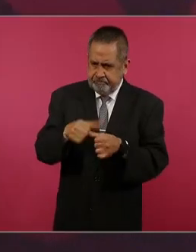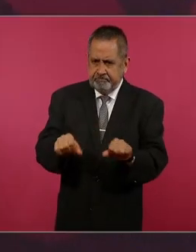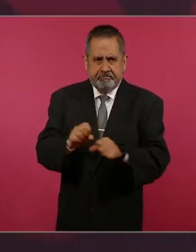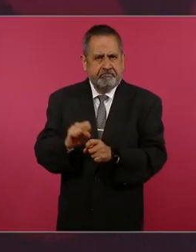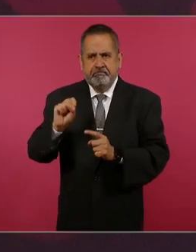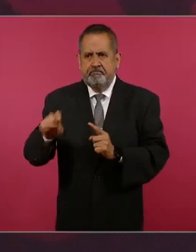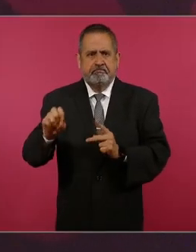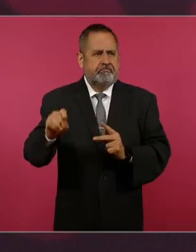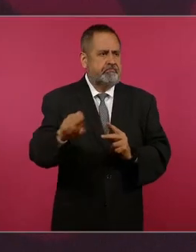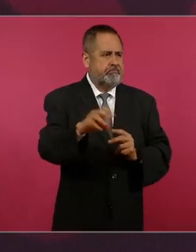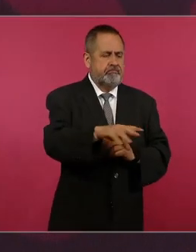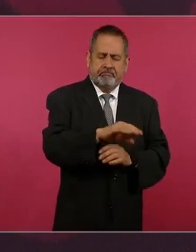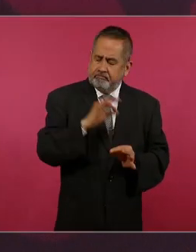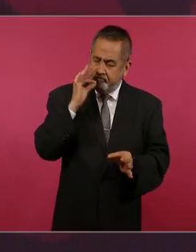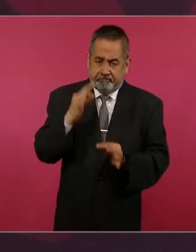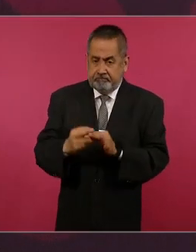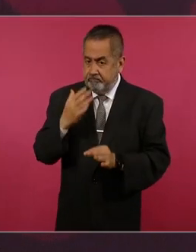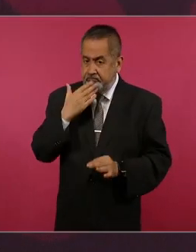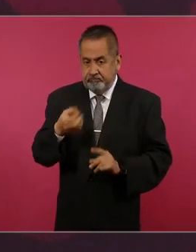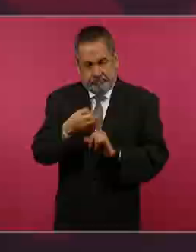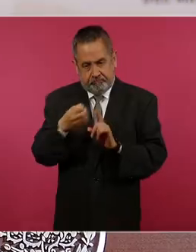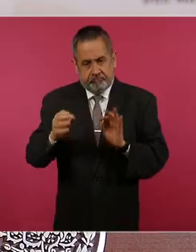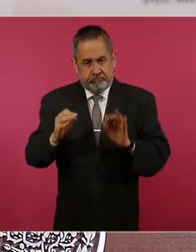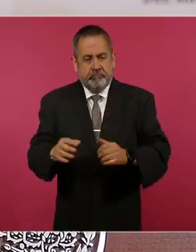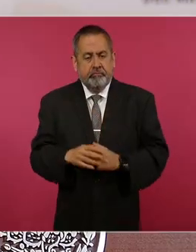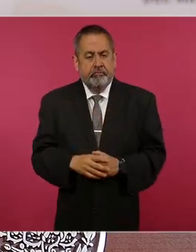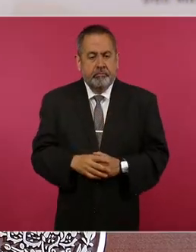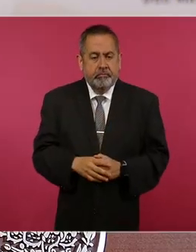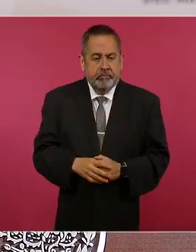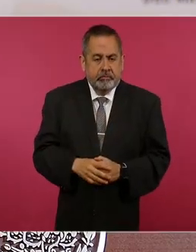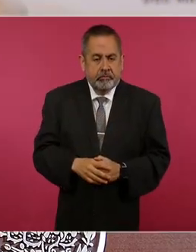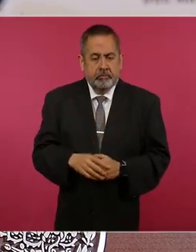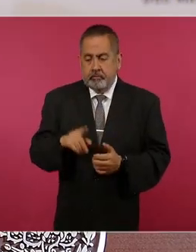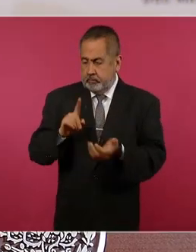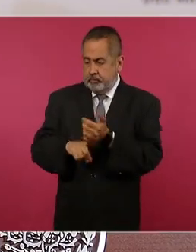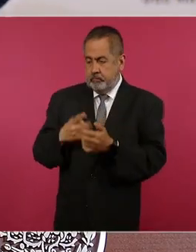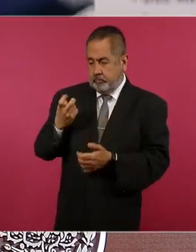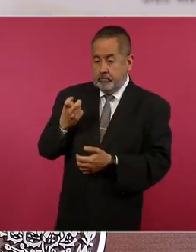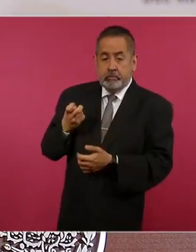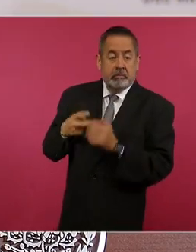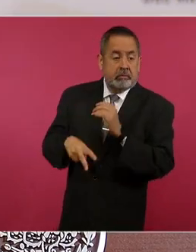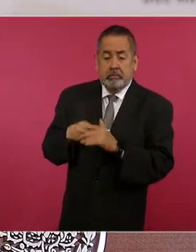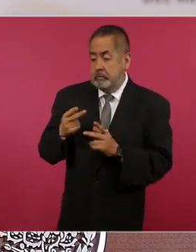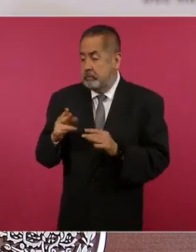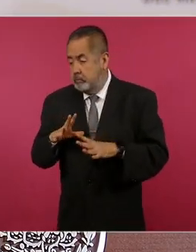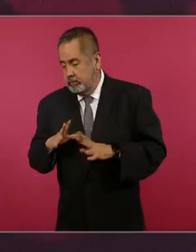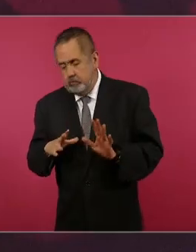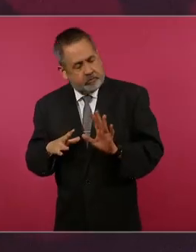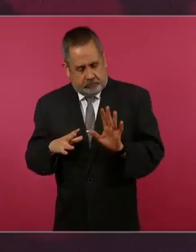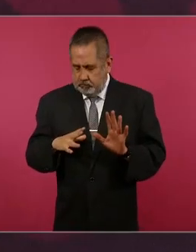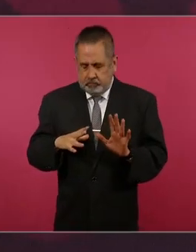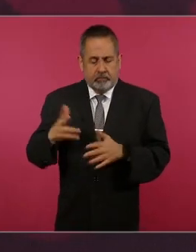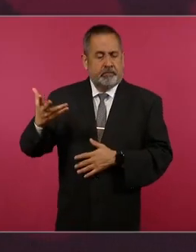se ha resuelto, no porque no existe el dinero, es un dinero